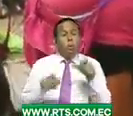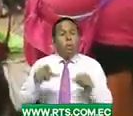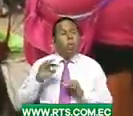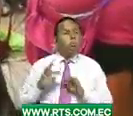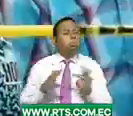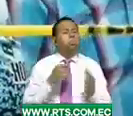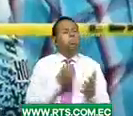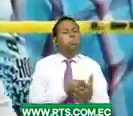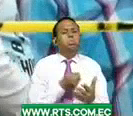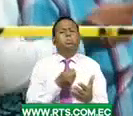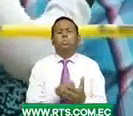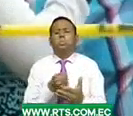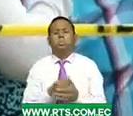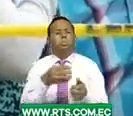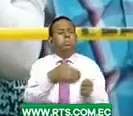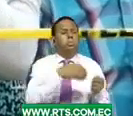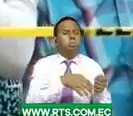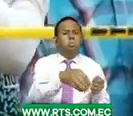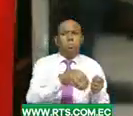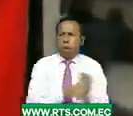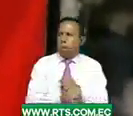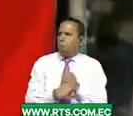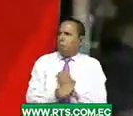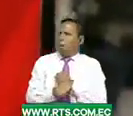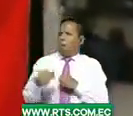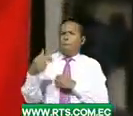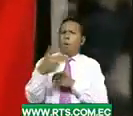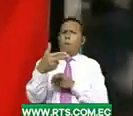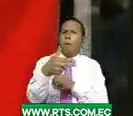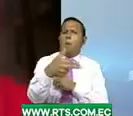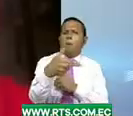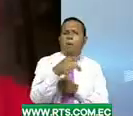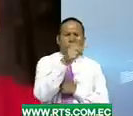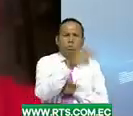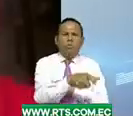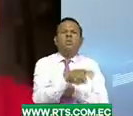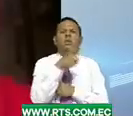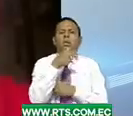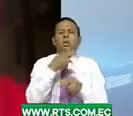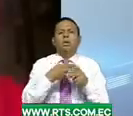esa hora realizaban sus compras. Sicarios acabaron con la vida de Luis